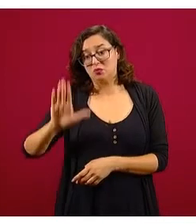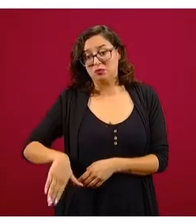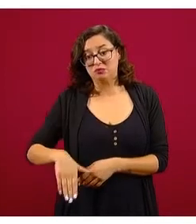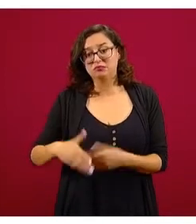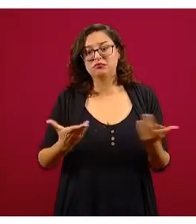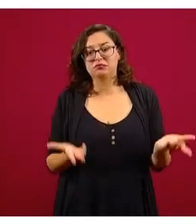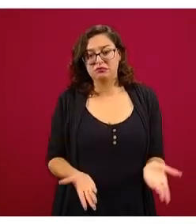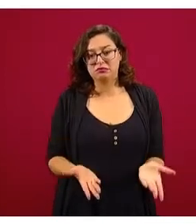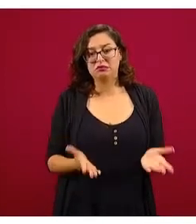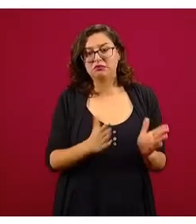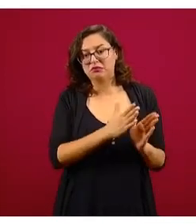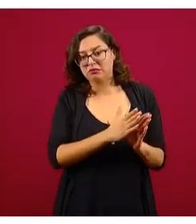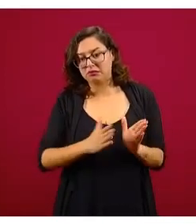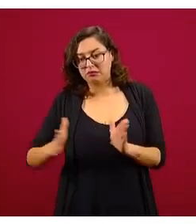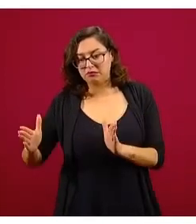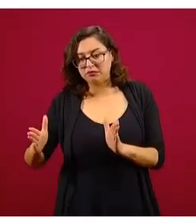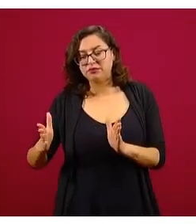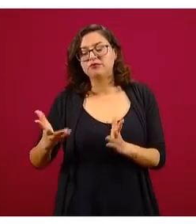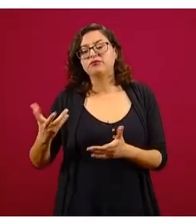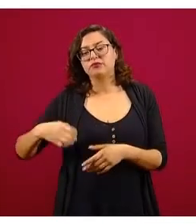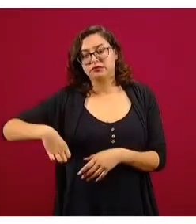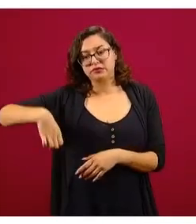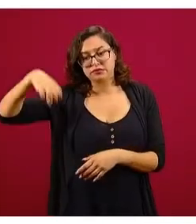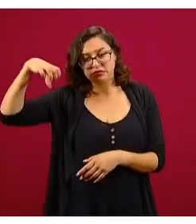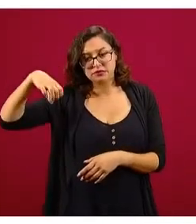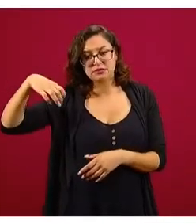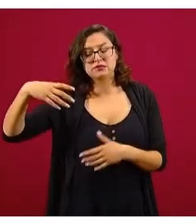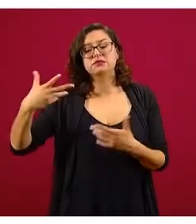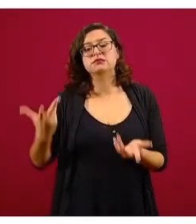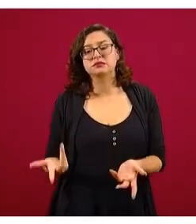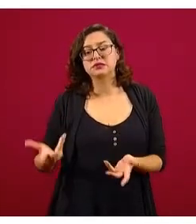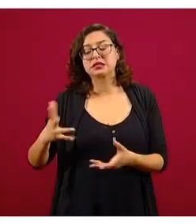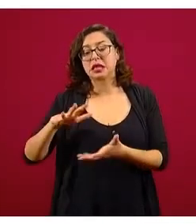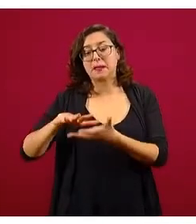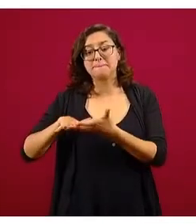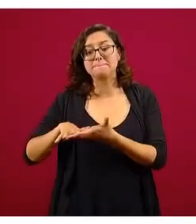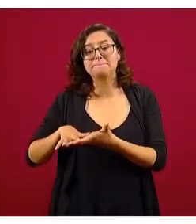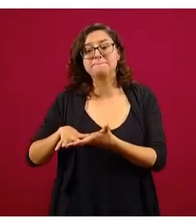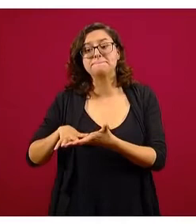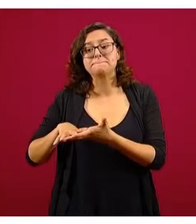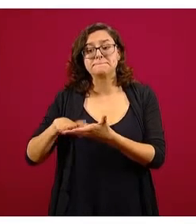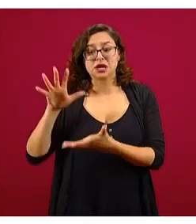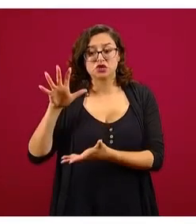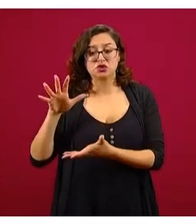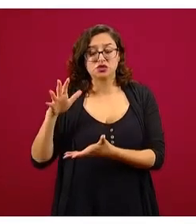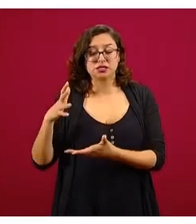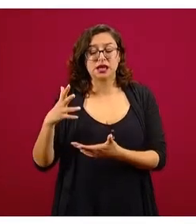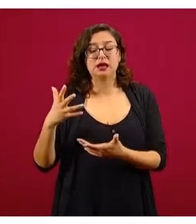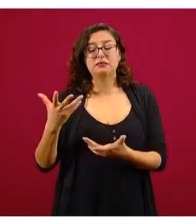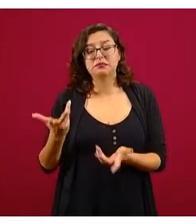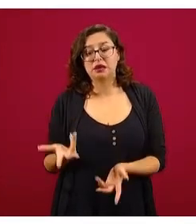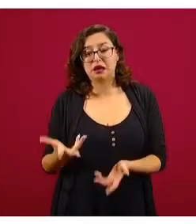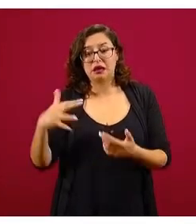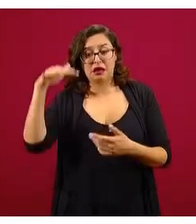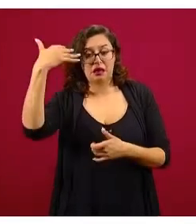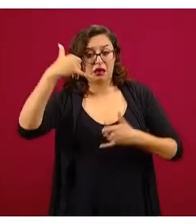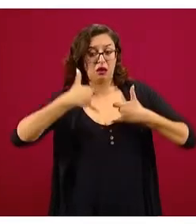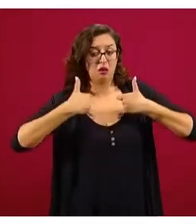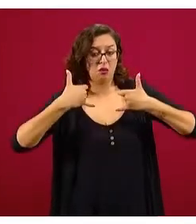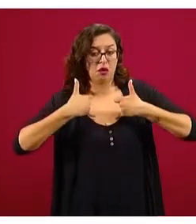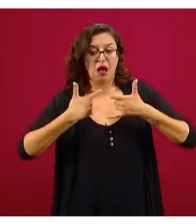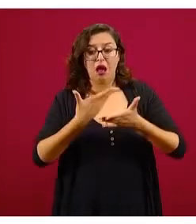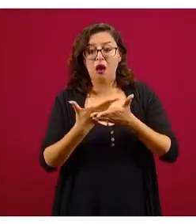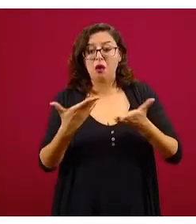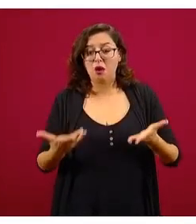lo que veíamos al principio que eran todos los casos, en donde la mayoría se concentraban en adultos jóvenes. Aquí